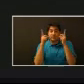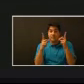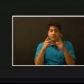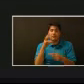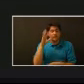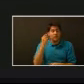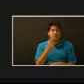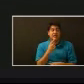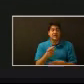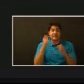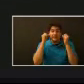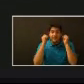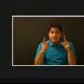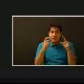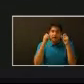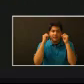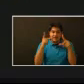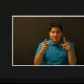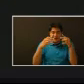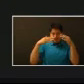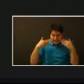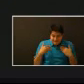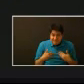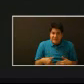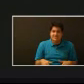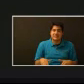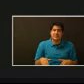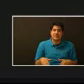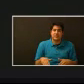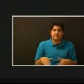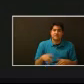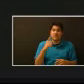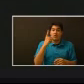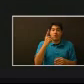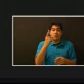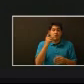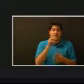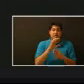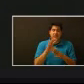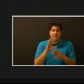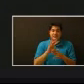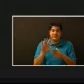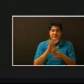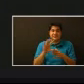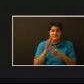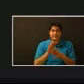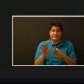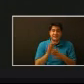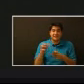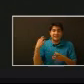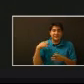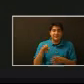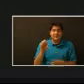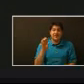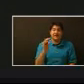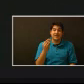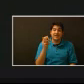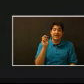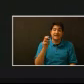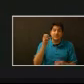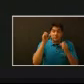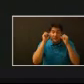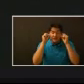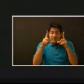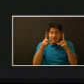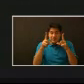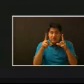despierta, despierta y vístete. Entonces, una de las cosas para lo cual tenemos que despertarnos y